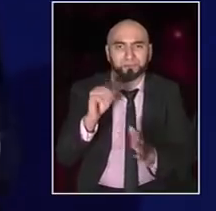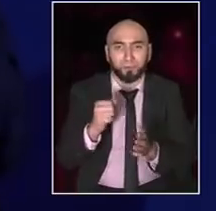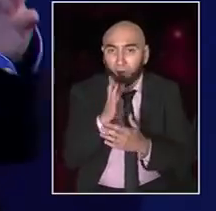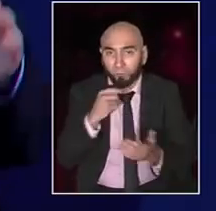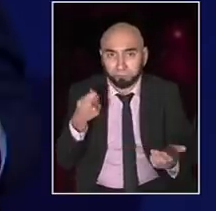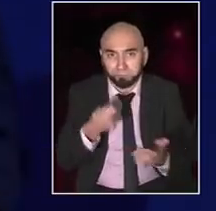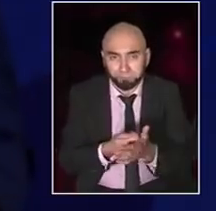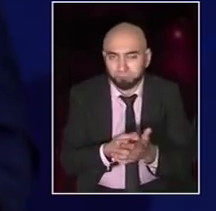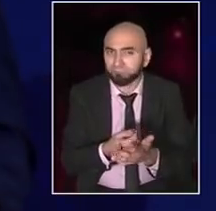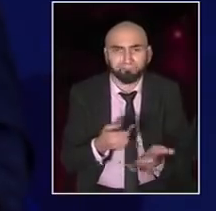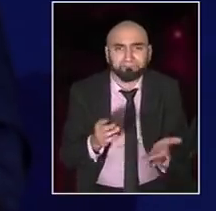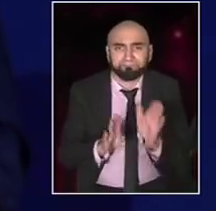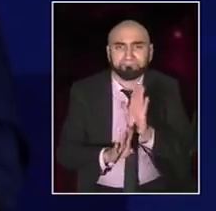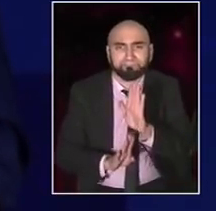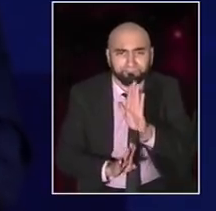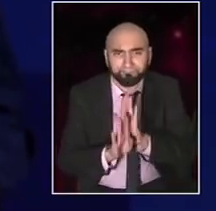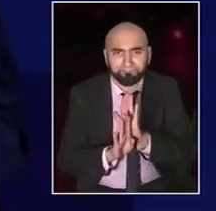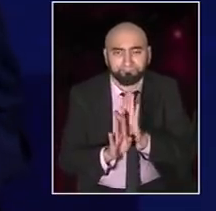crecimiento.